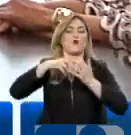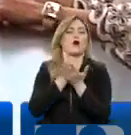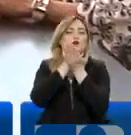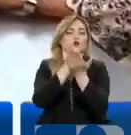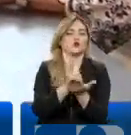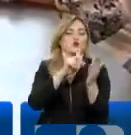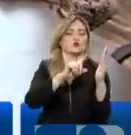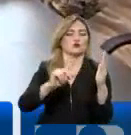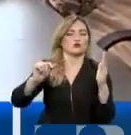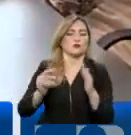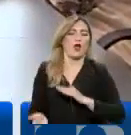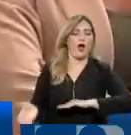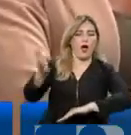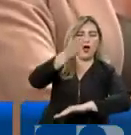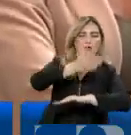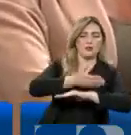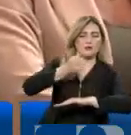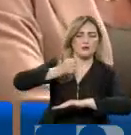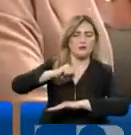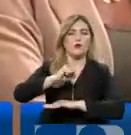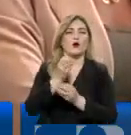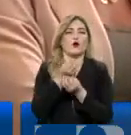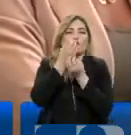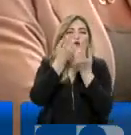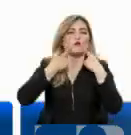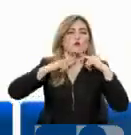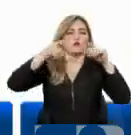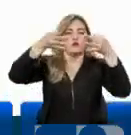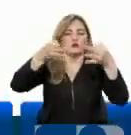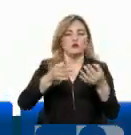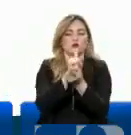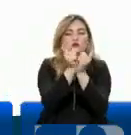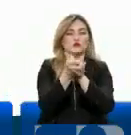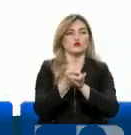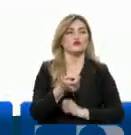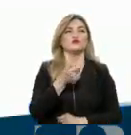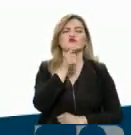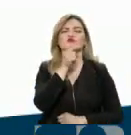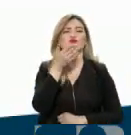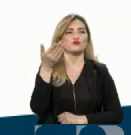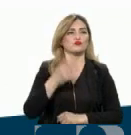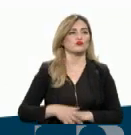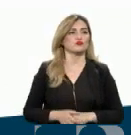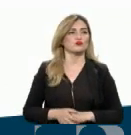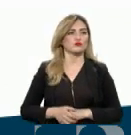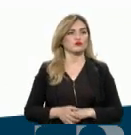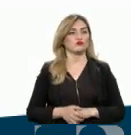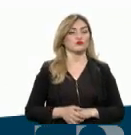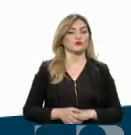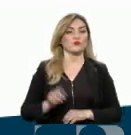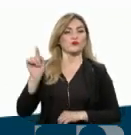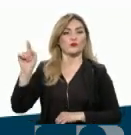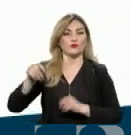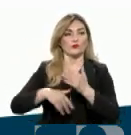República hizo el anuncio oficial de los nuevos cambios en el gabinete. Los cambios son los siguientes. María